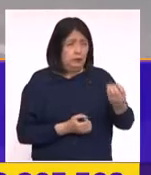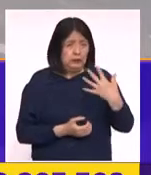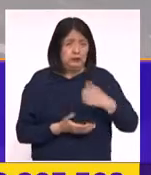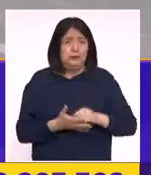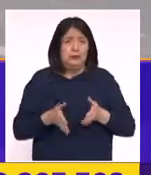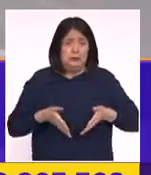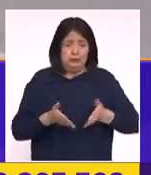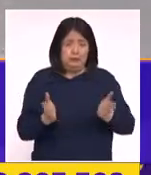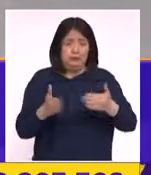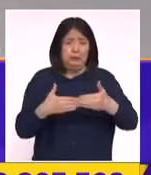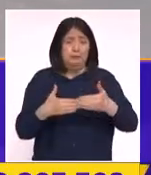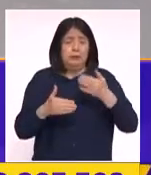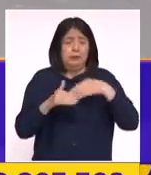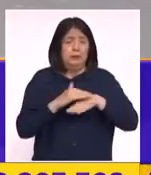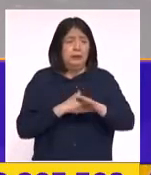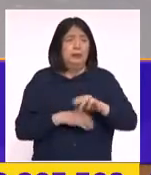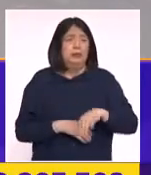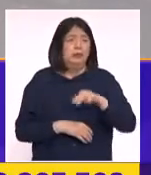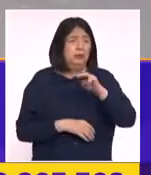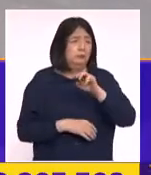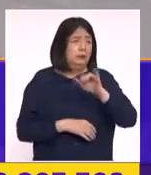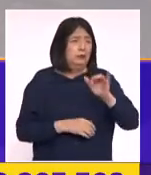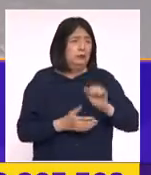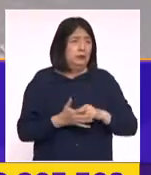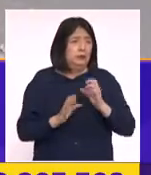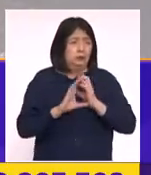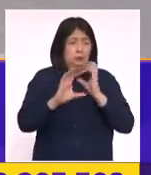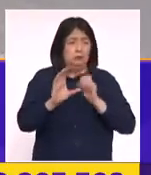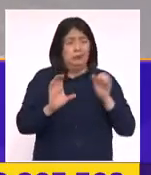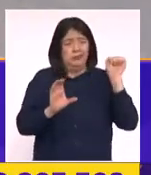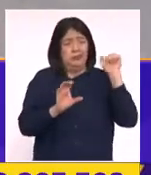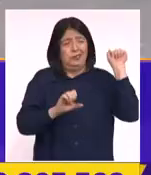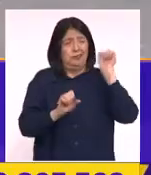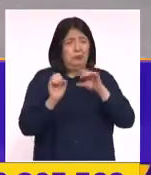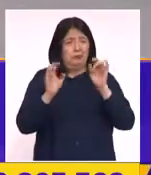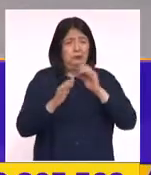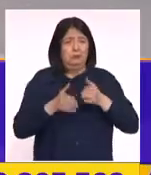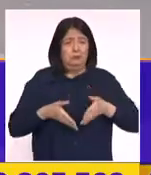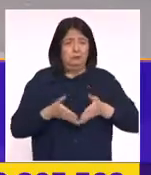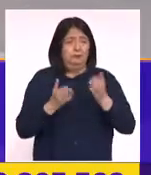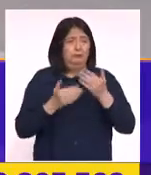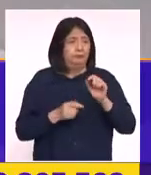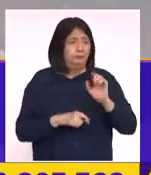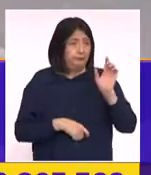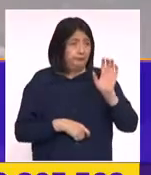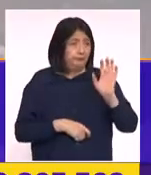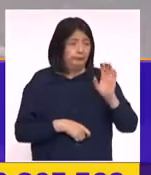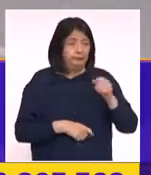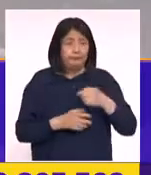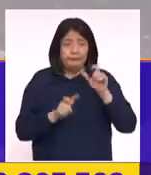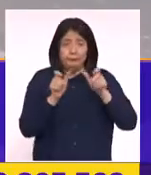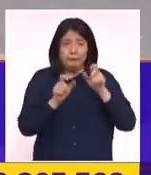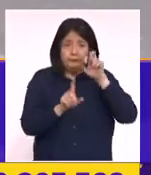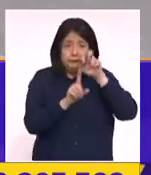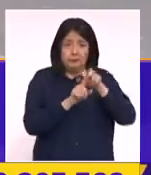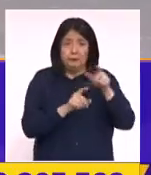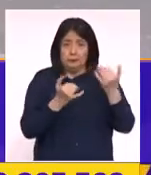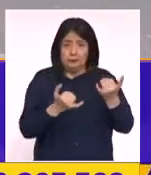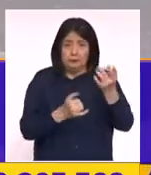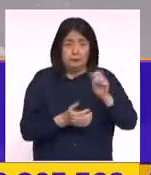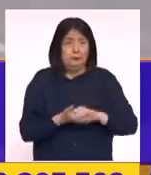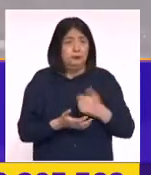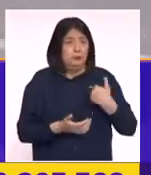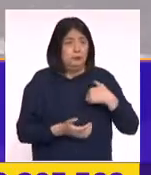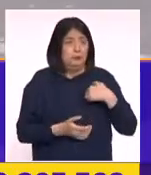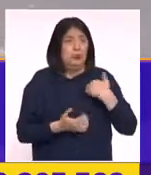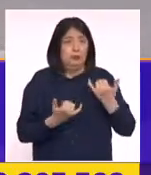bloqueo de carretera acceso a Manchay. Bus apedreado y puesto como barrera. Ojo a las personas que están viendo esta transmisión. Les